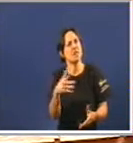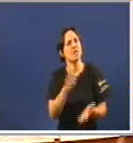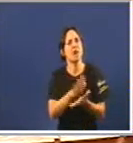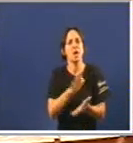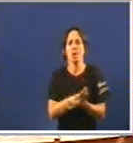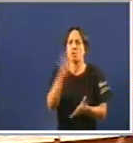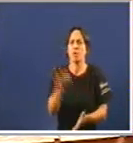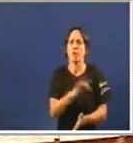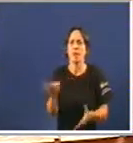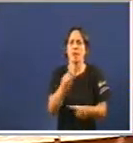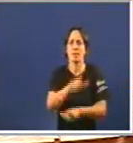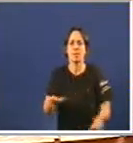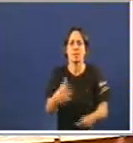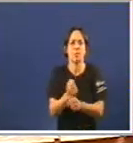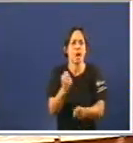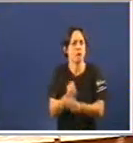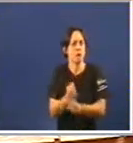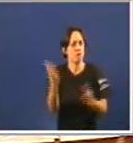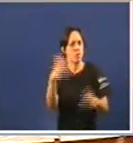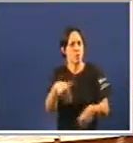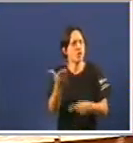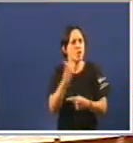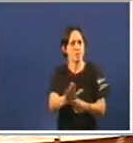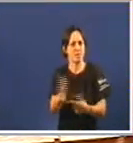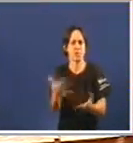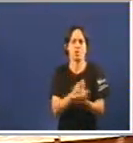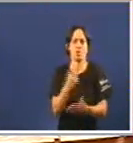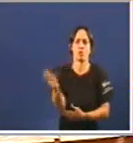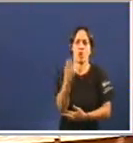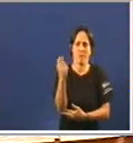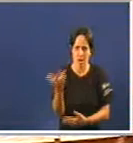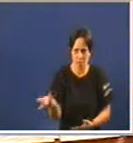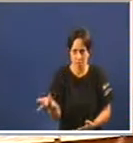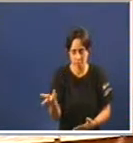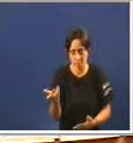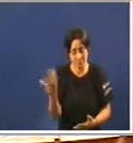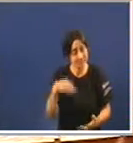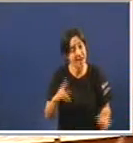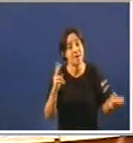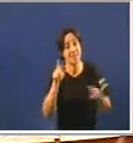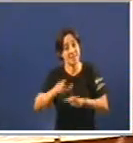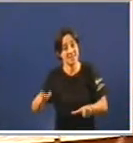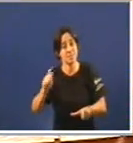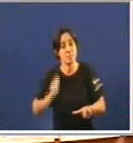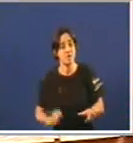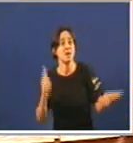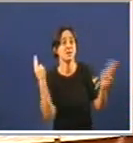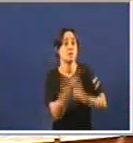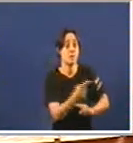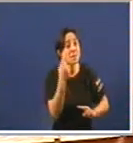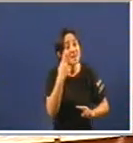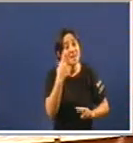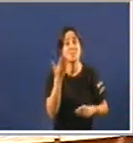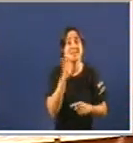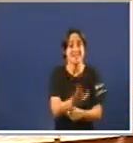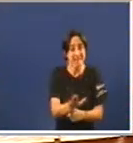dos traballadores e traballadoras, que non se representaba a totalidade dos bombeiros. Xa foron contestados polos profesionais trasladándolle que a representación